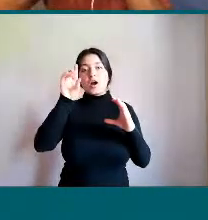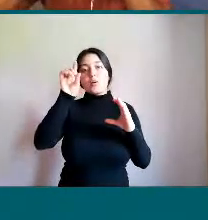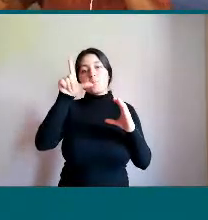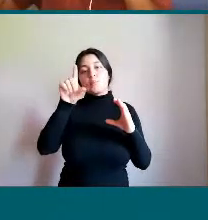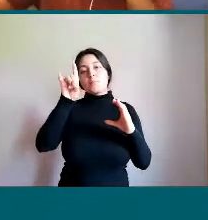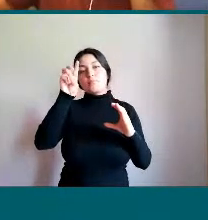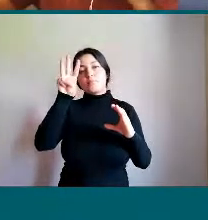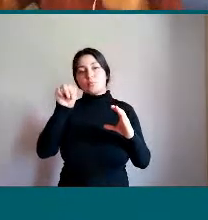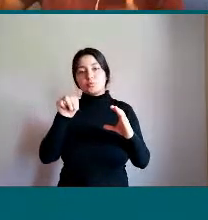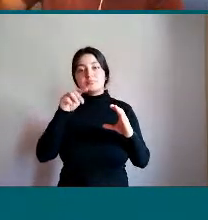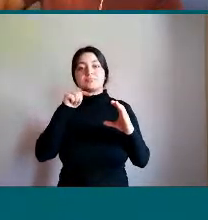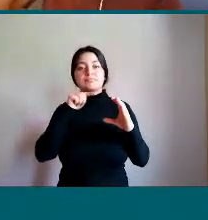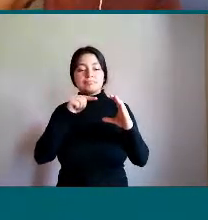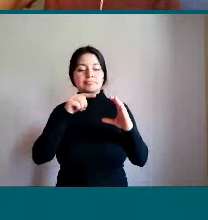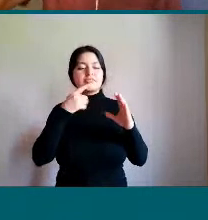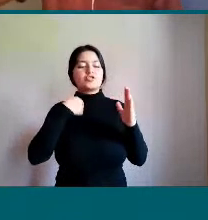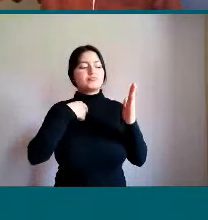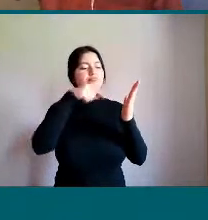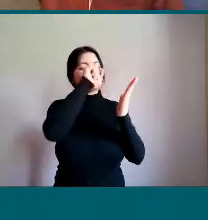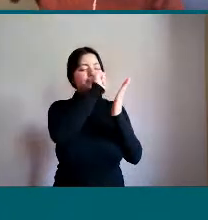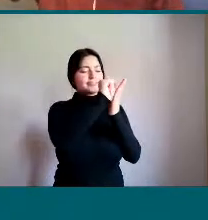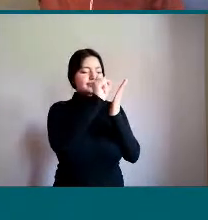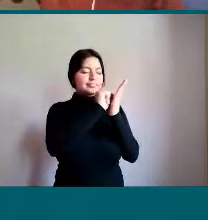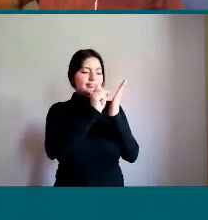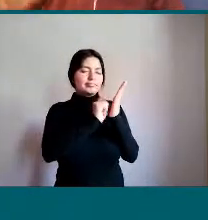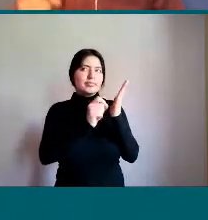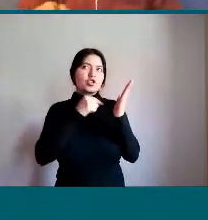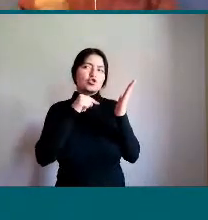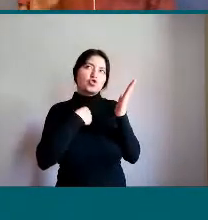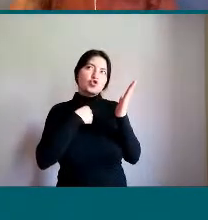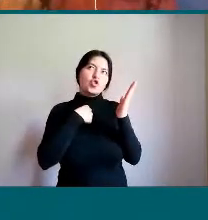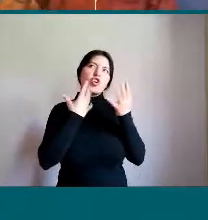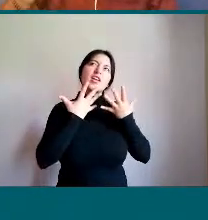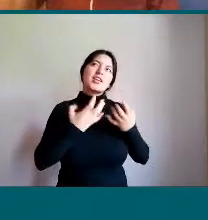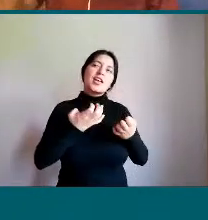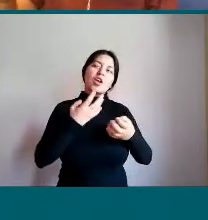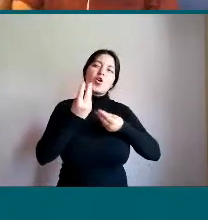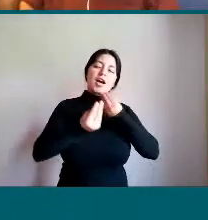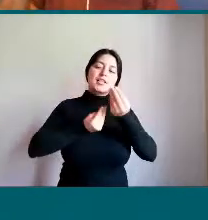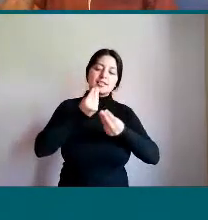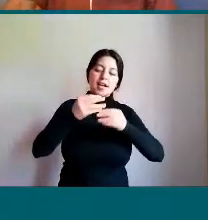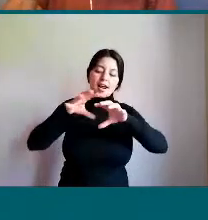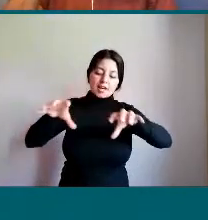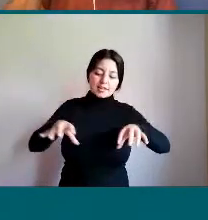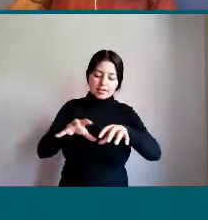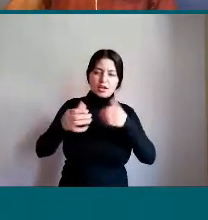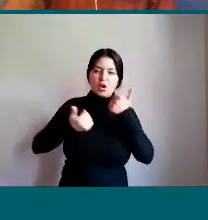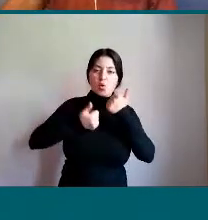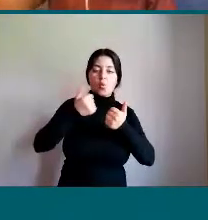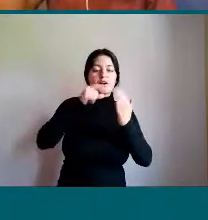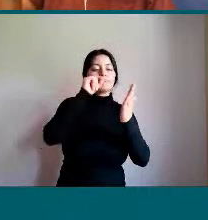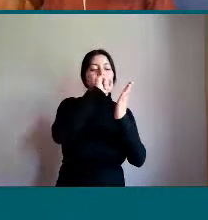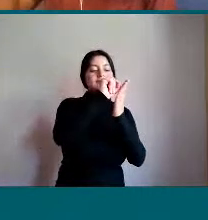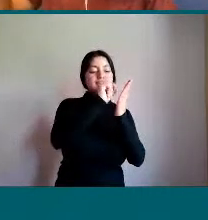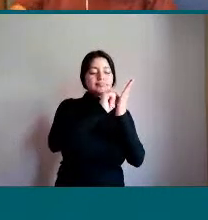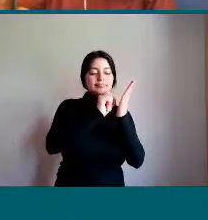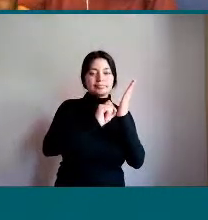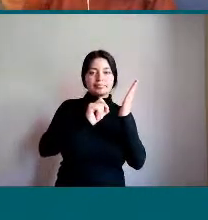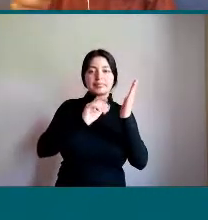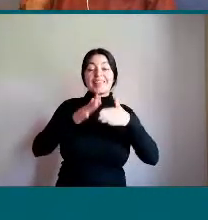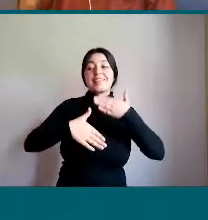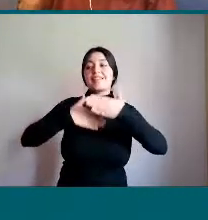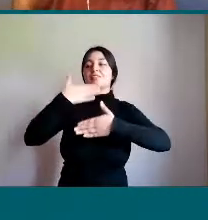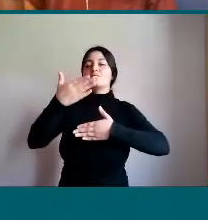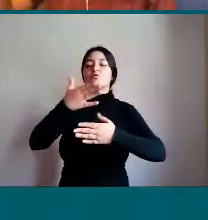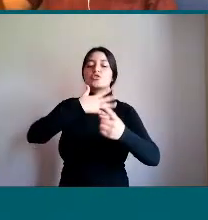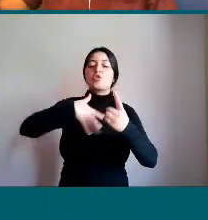de ahí redacto todo el objetivo, es decir, lo que quiero que hagan, y luego le genero un contexto. Digo, ¿dónde se va a aplicar esto?